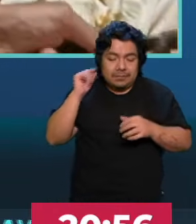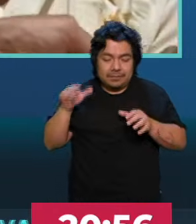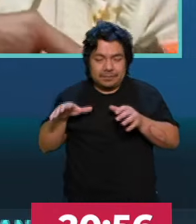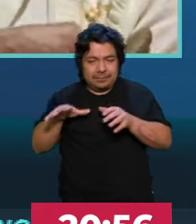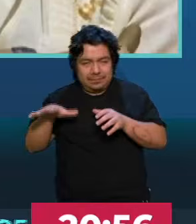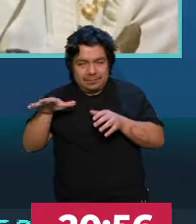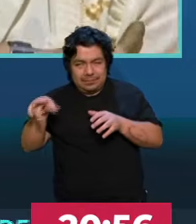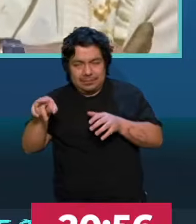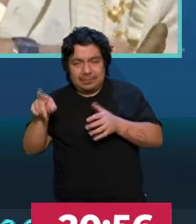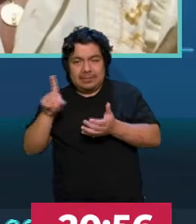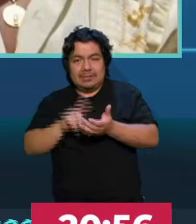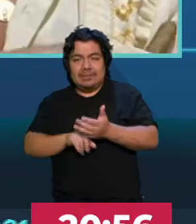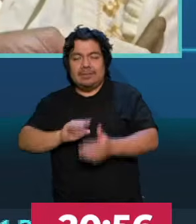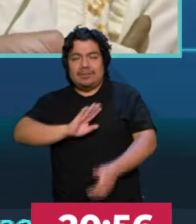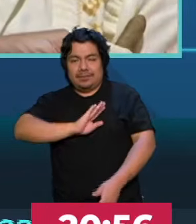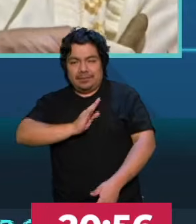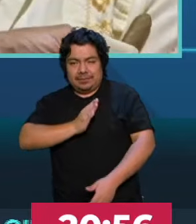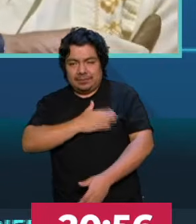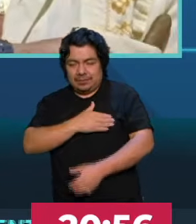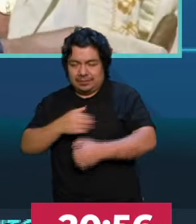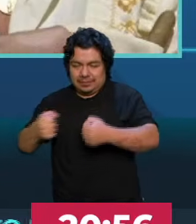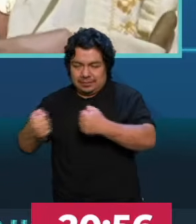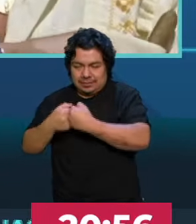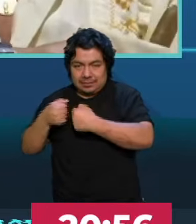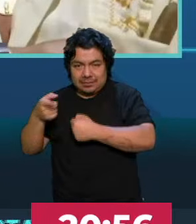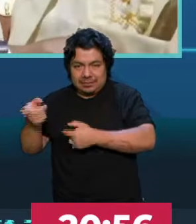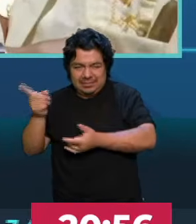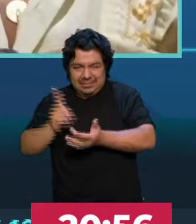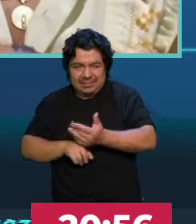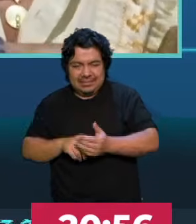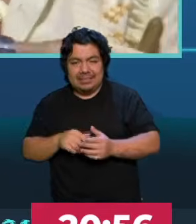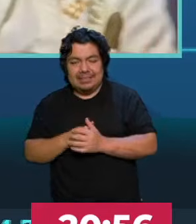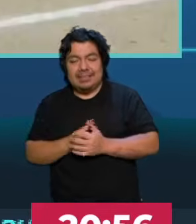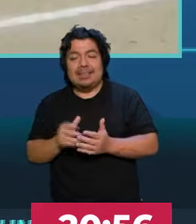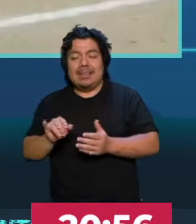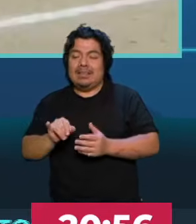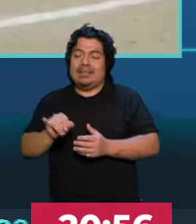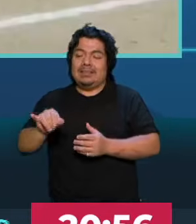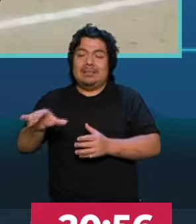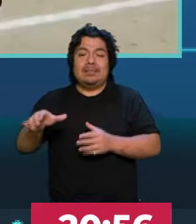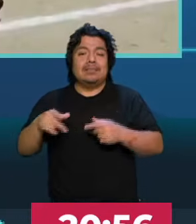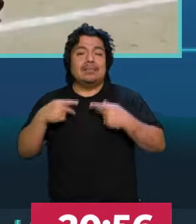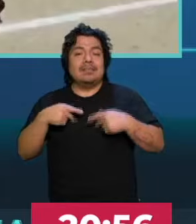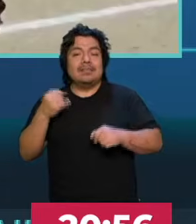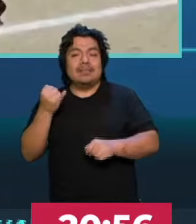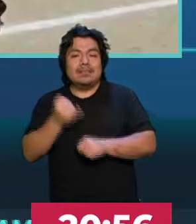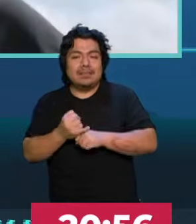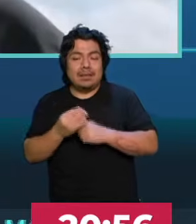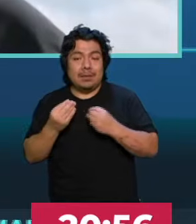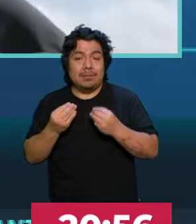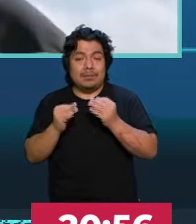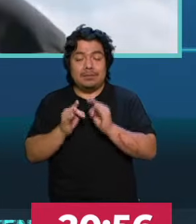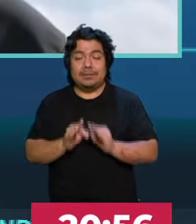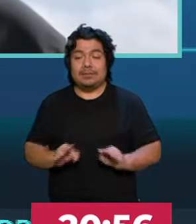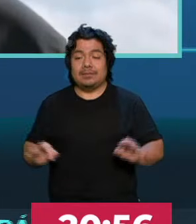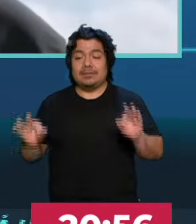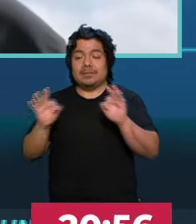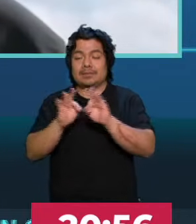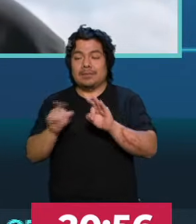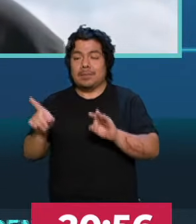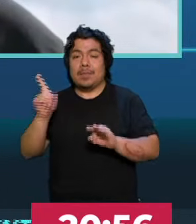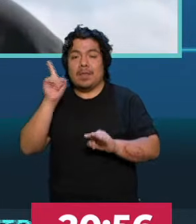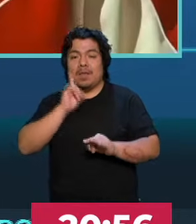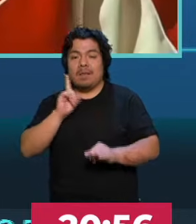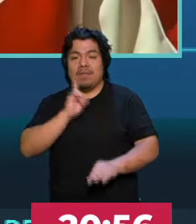periferia de Madrid, porque ahí es donde está situada nuestra película, en un personaje muy trascendente, ¿no? La chica que no